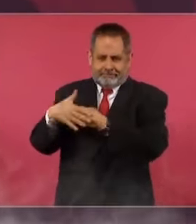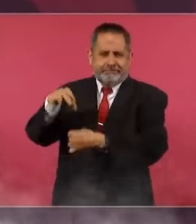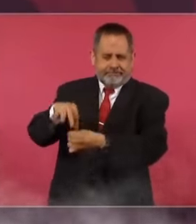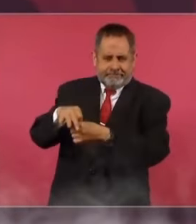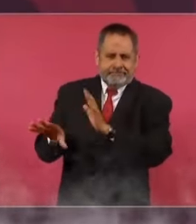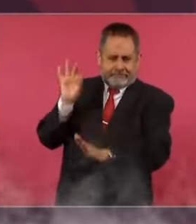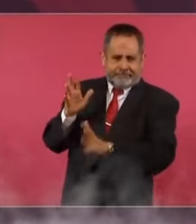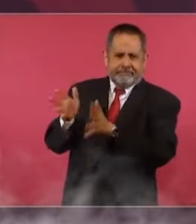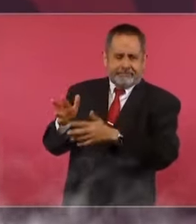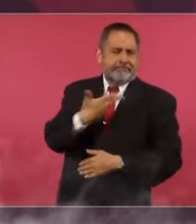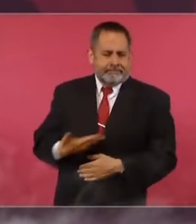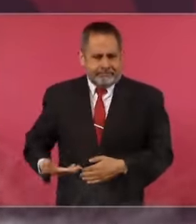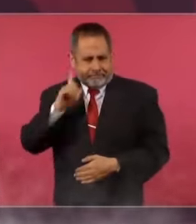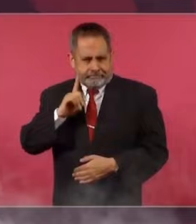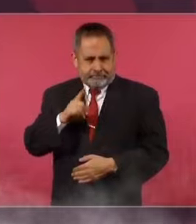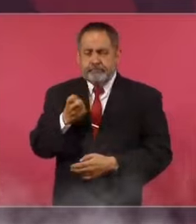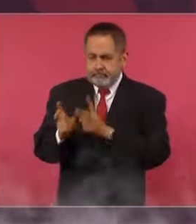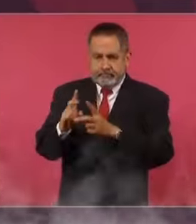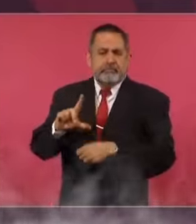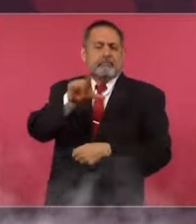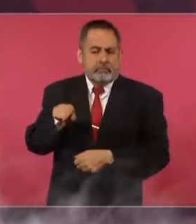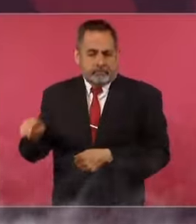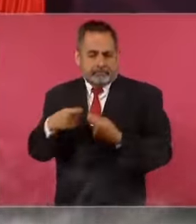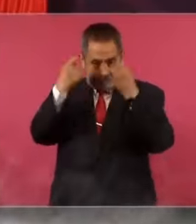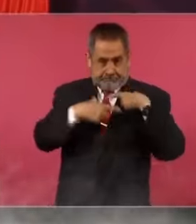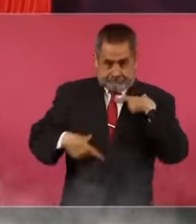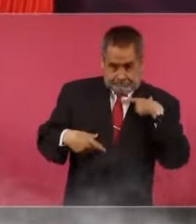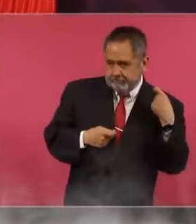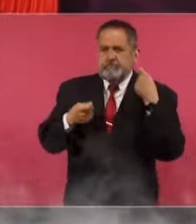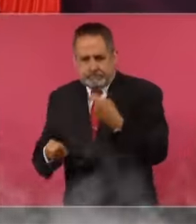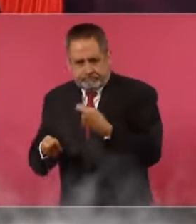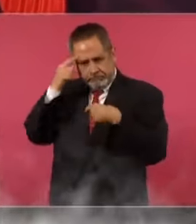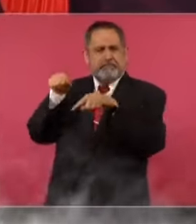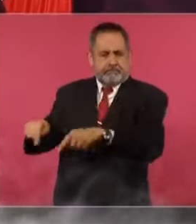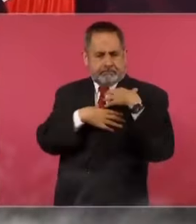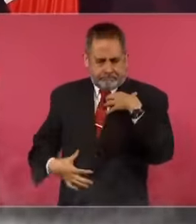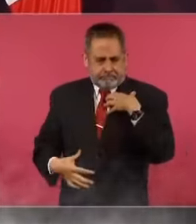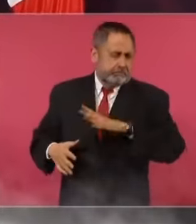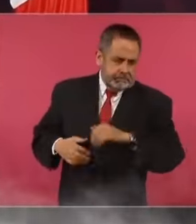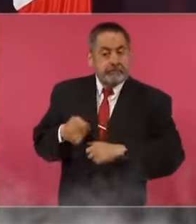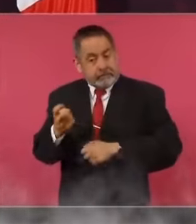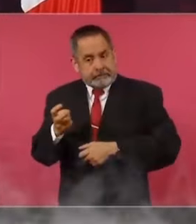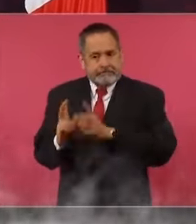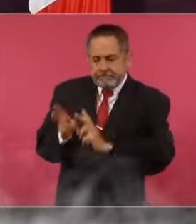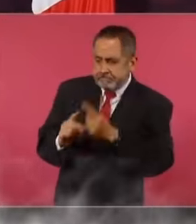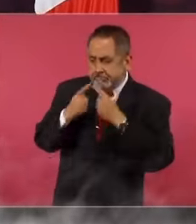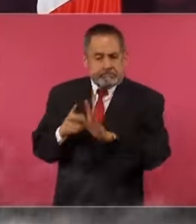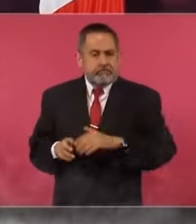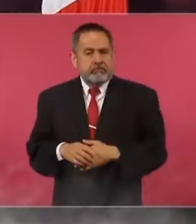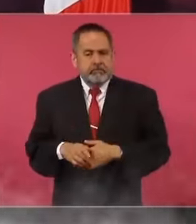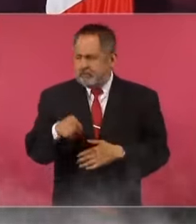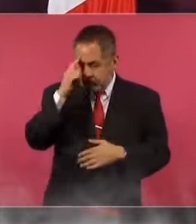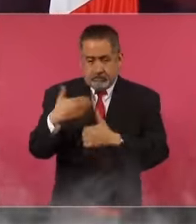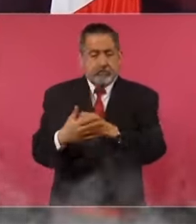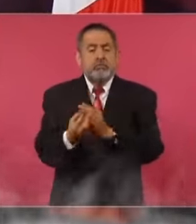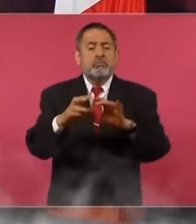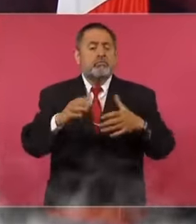electa y luego presidenta constitucional. Porque pues creo que la nueva